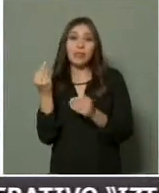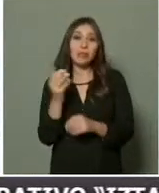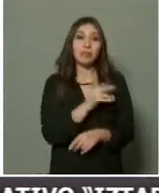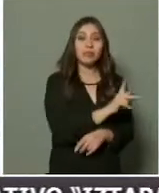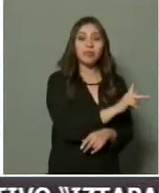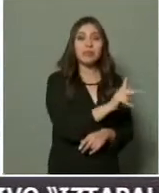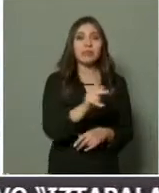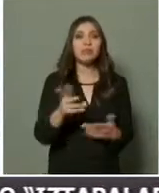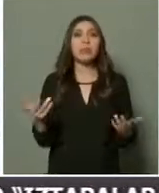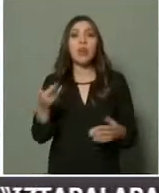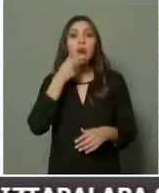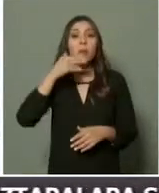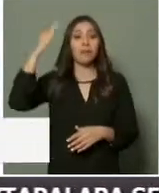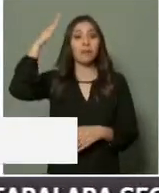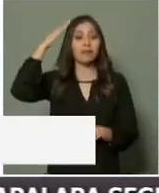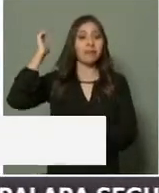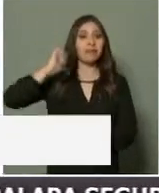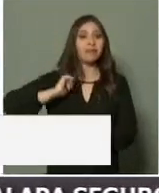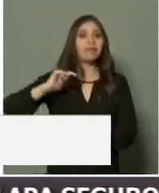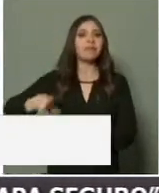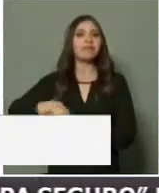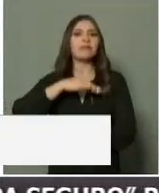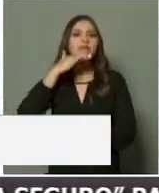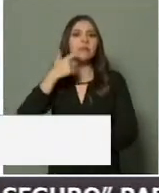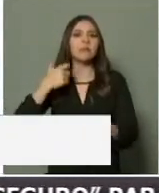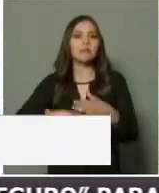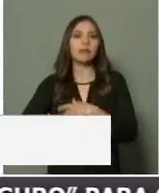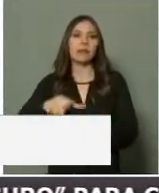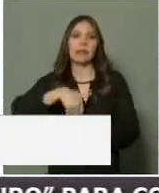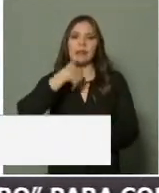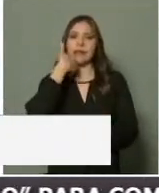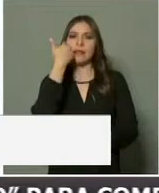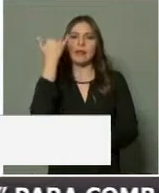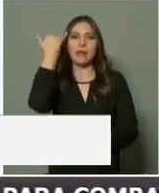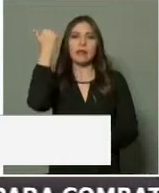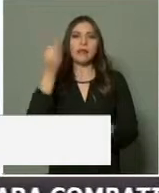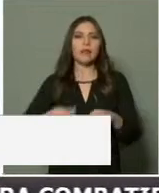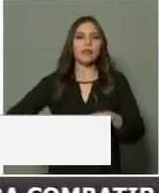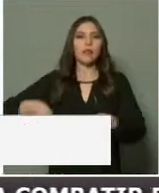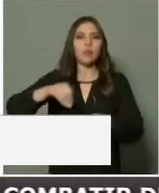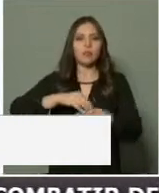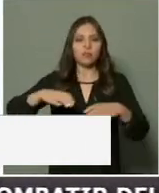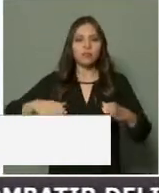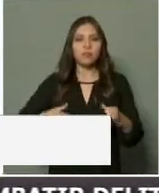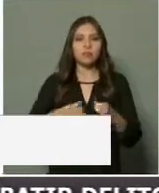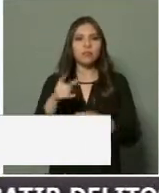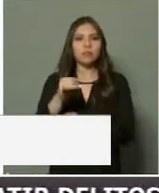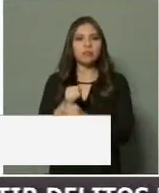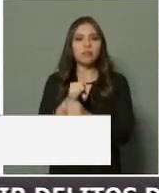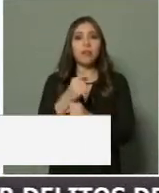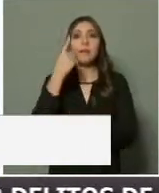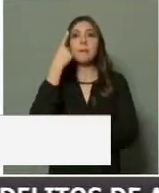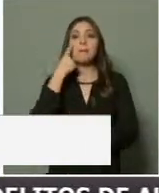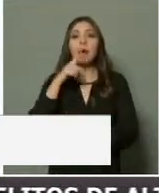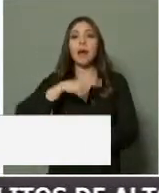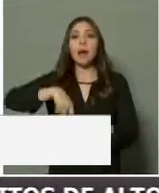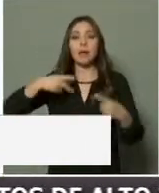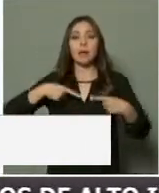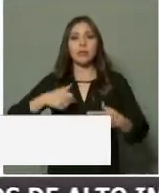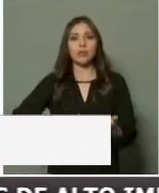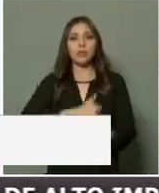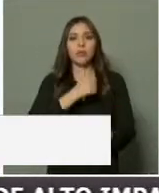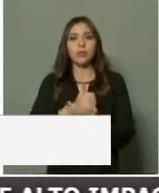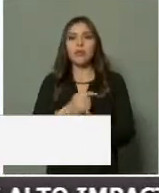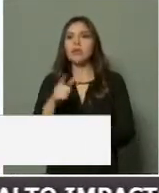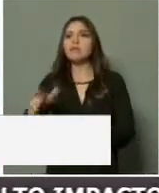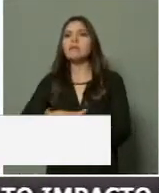Yo propongo crear una fiscalía ciudadana que califique y premie al buen policía y corra